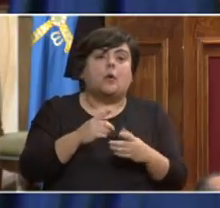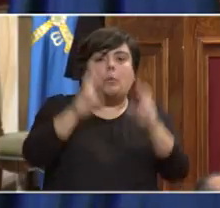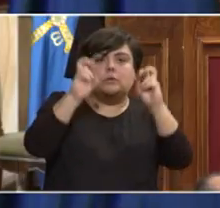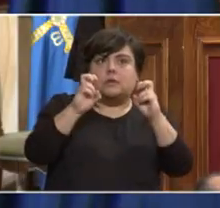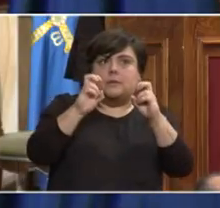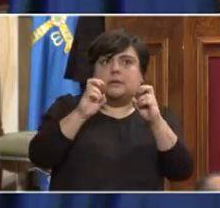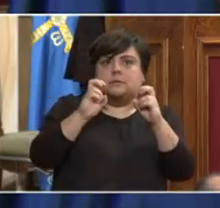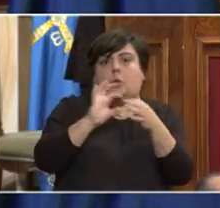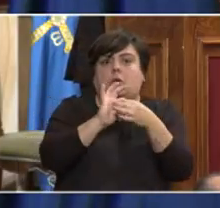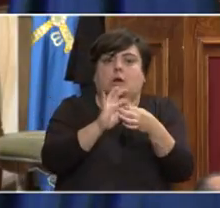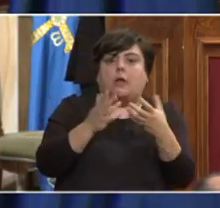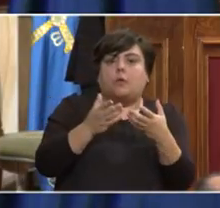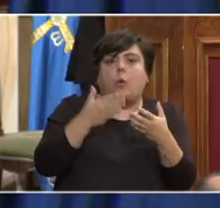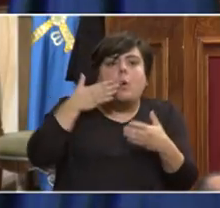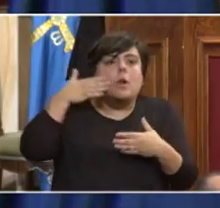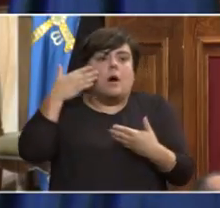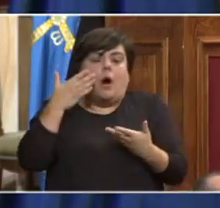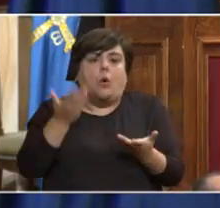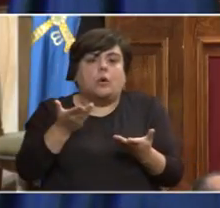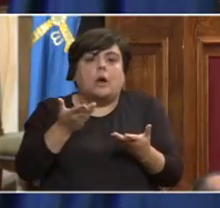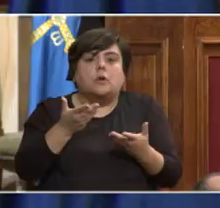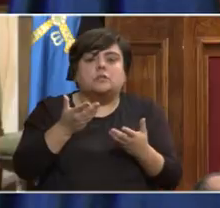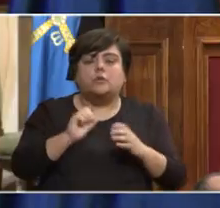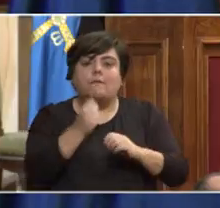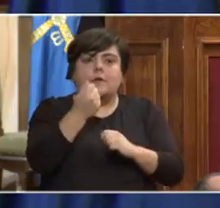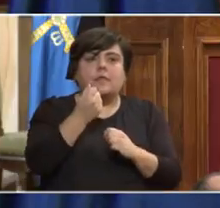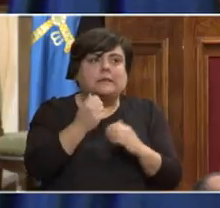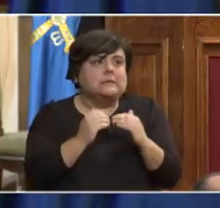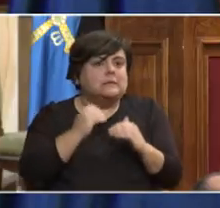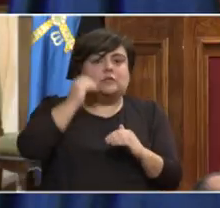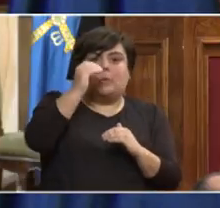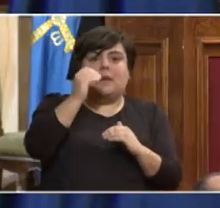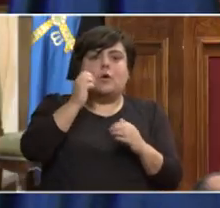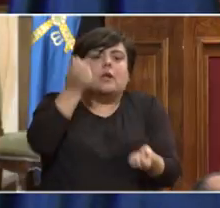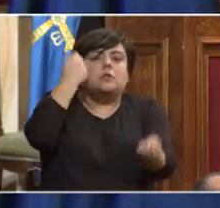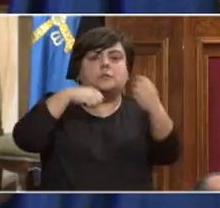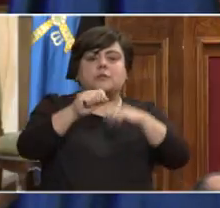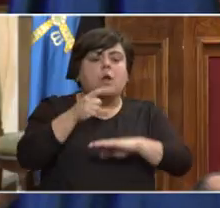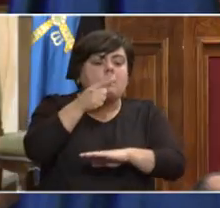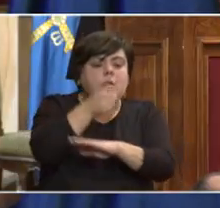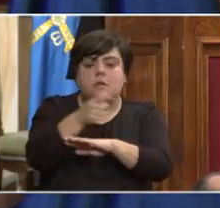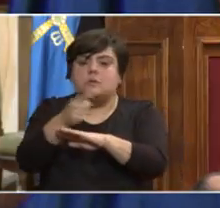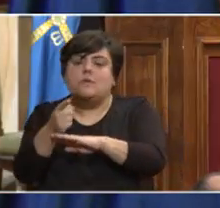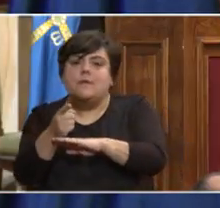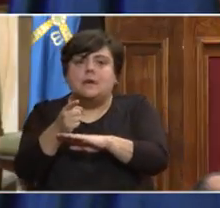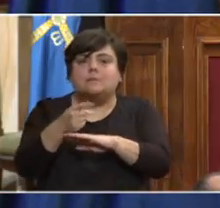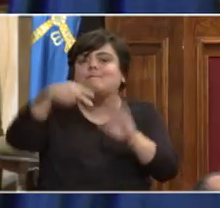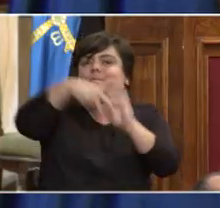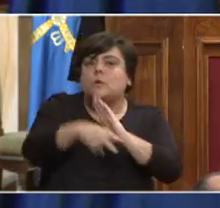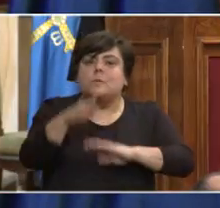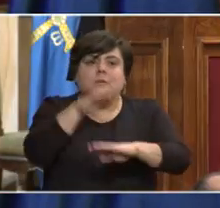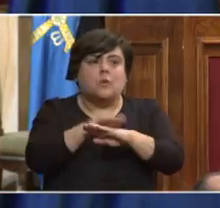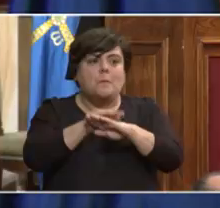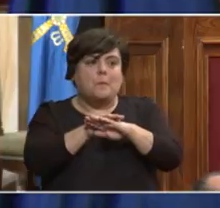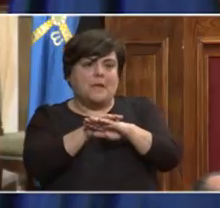como la honra, una fuerza superior que se superpone a los deseos de los personajes y que los obliga a actuar conforme a unas normas